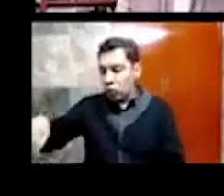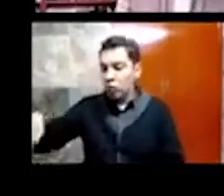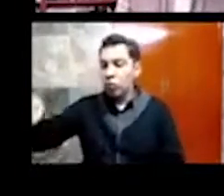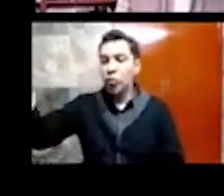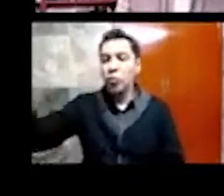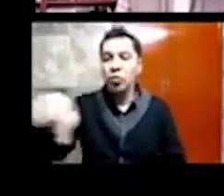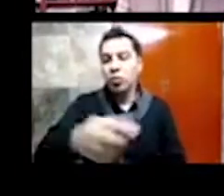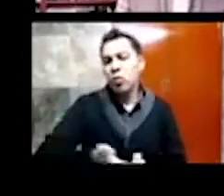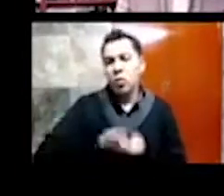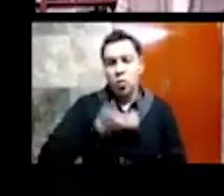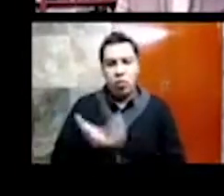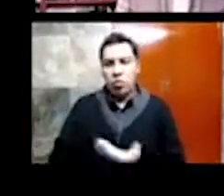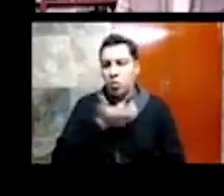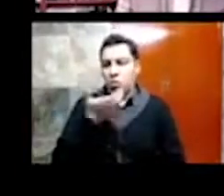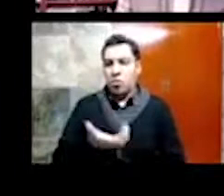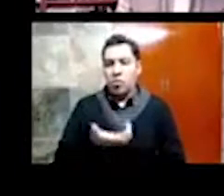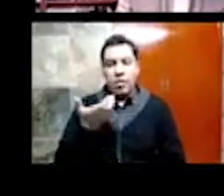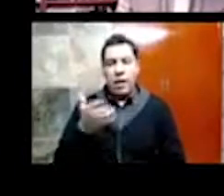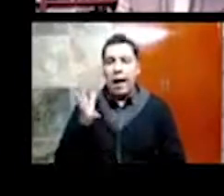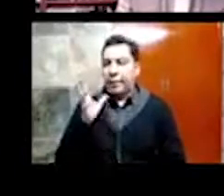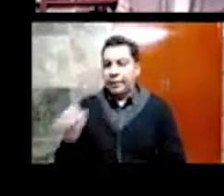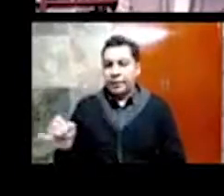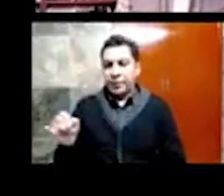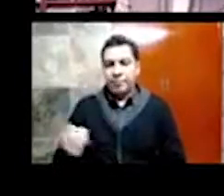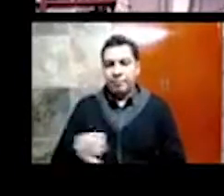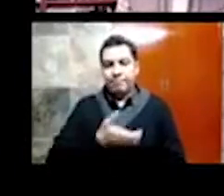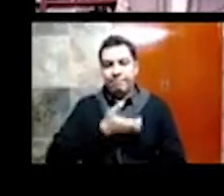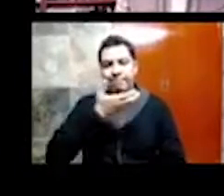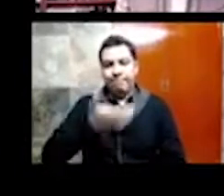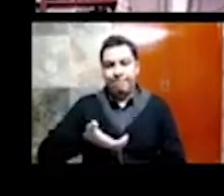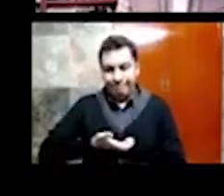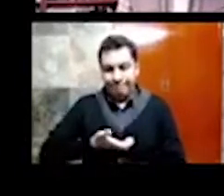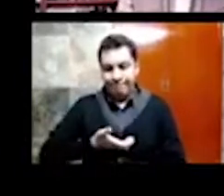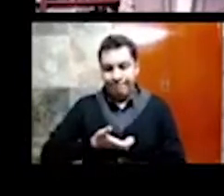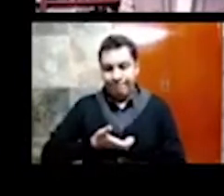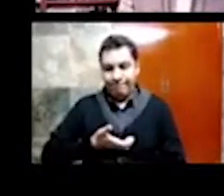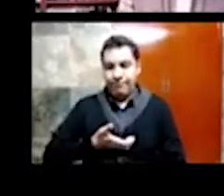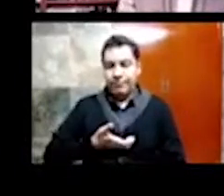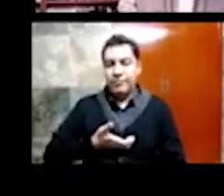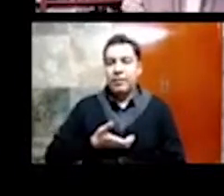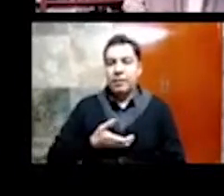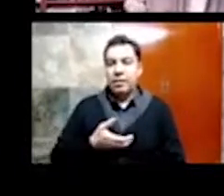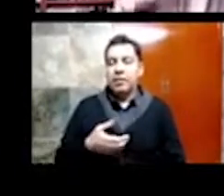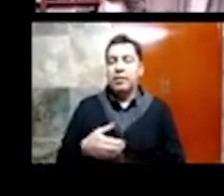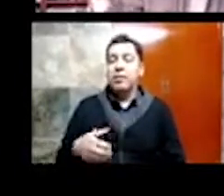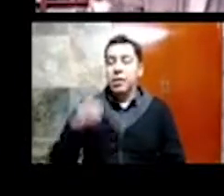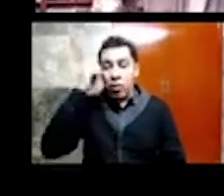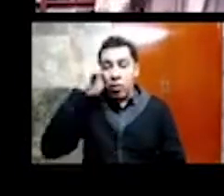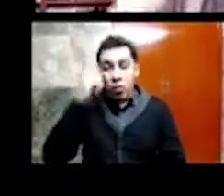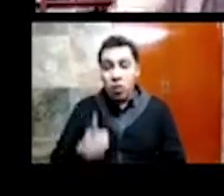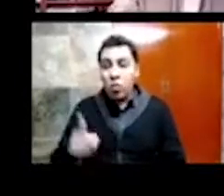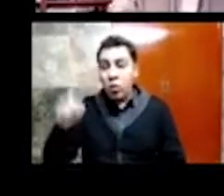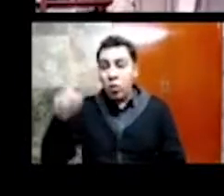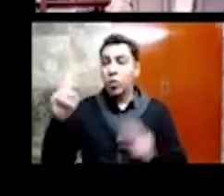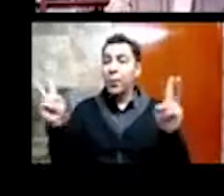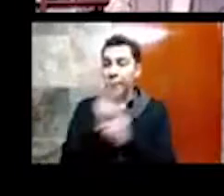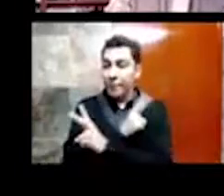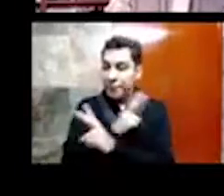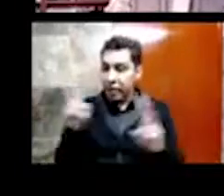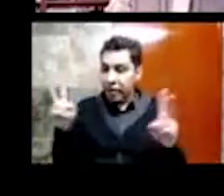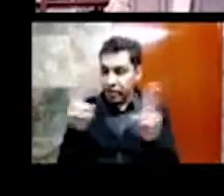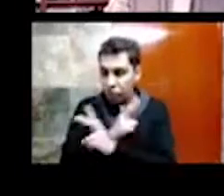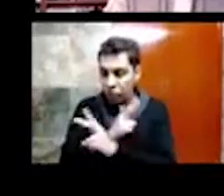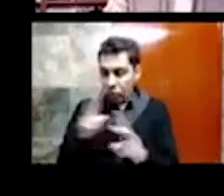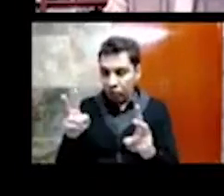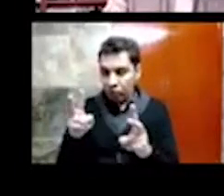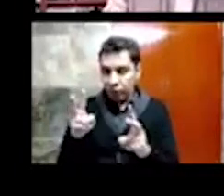tradición, del centro de México. Ejecatl Quetzalcóatl, la deidad del oriente, el